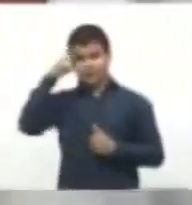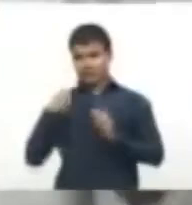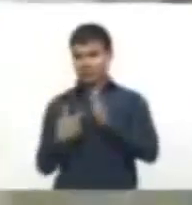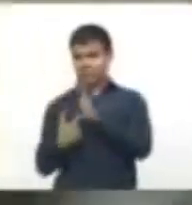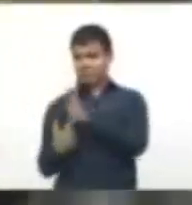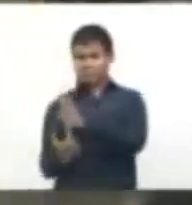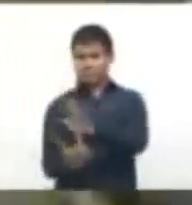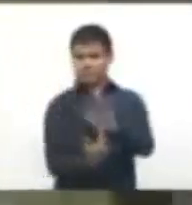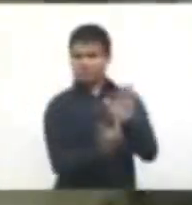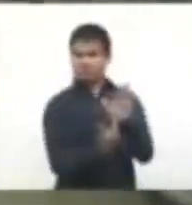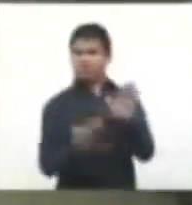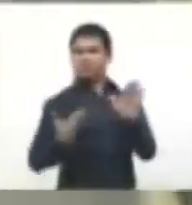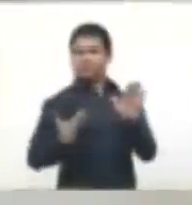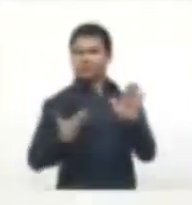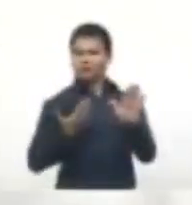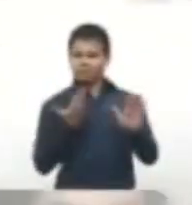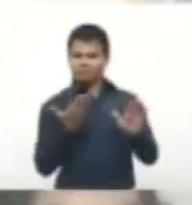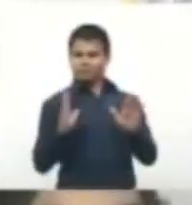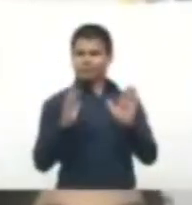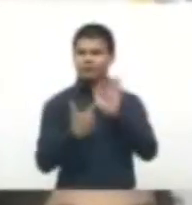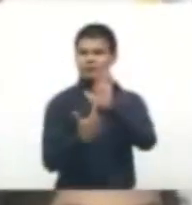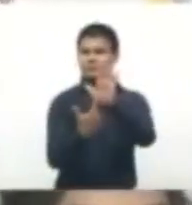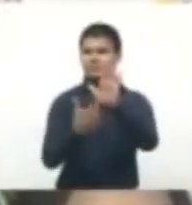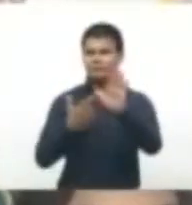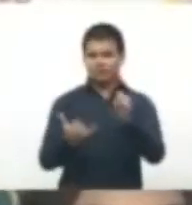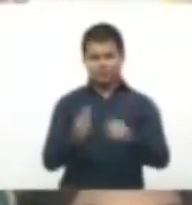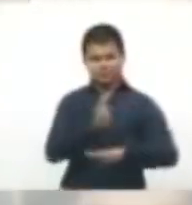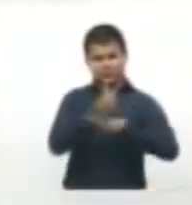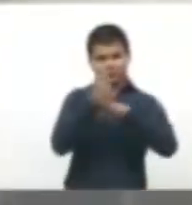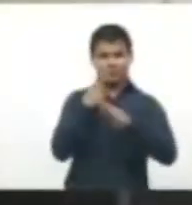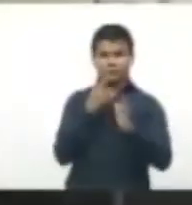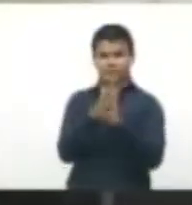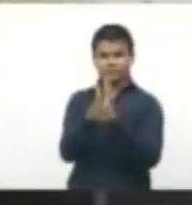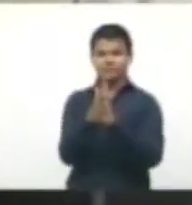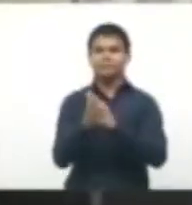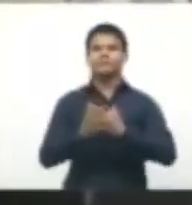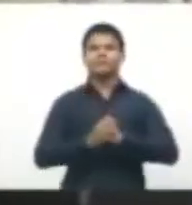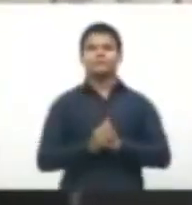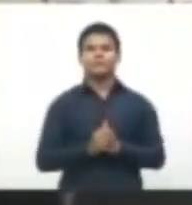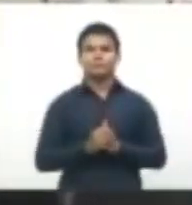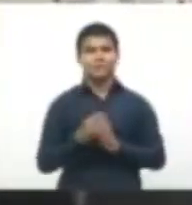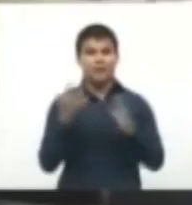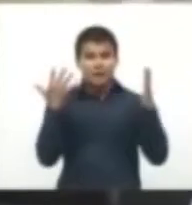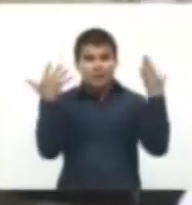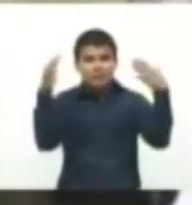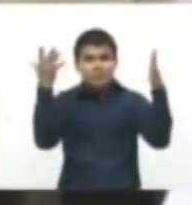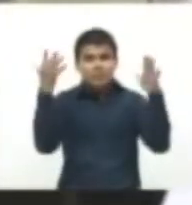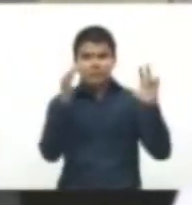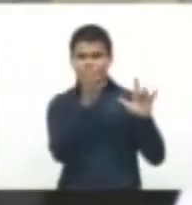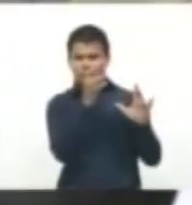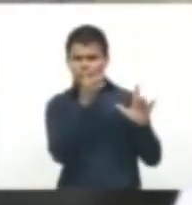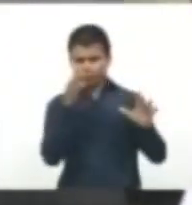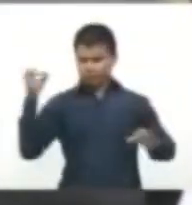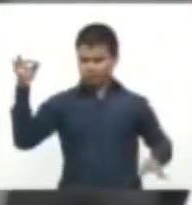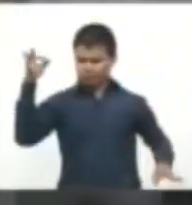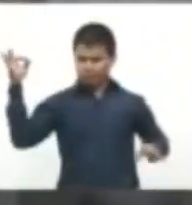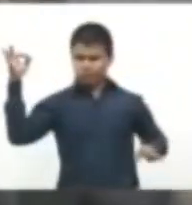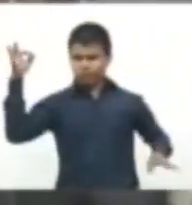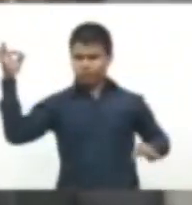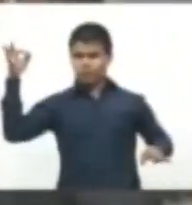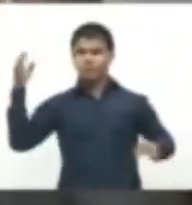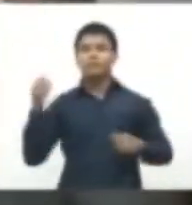al danzar, es por eso que el director nos habló acerca de este evento. El Festival Folclórico y